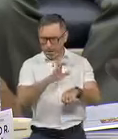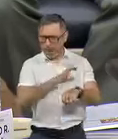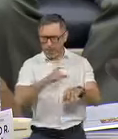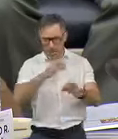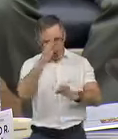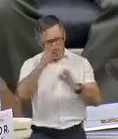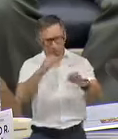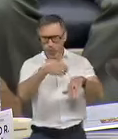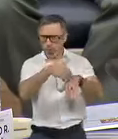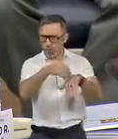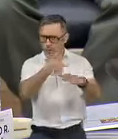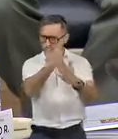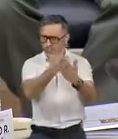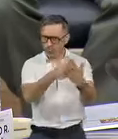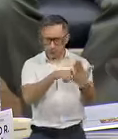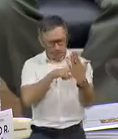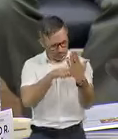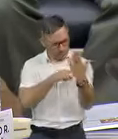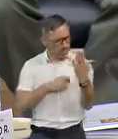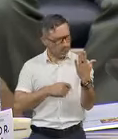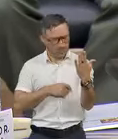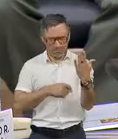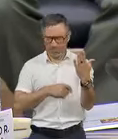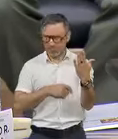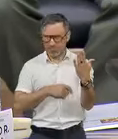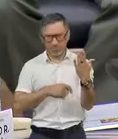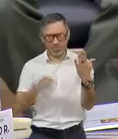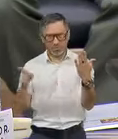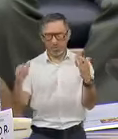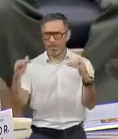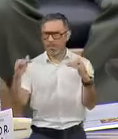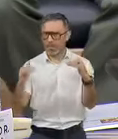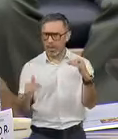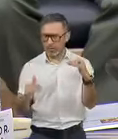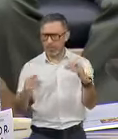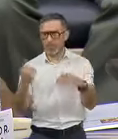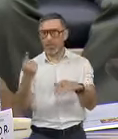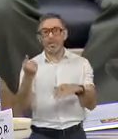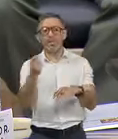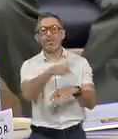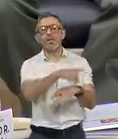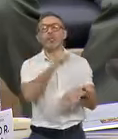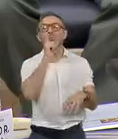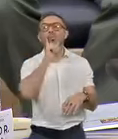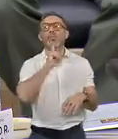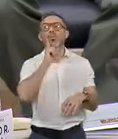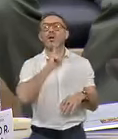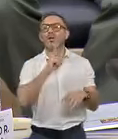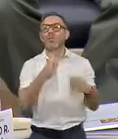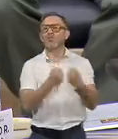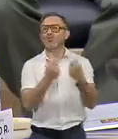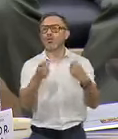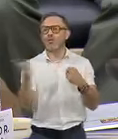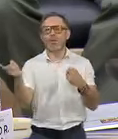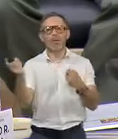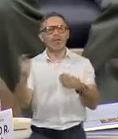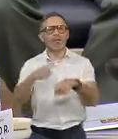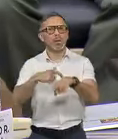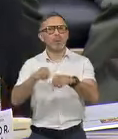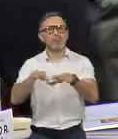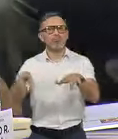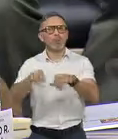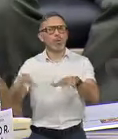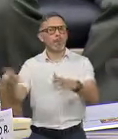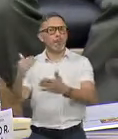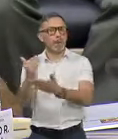que tiene menos cobertura que la candidata opositora y que además la inmensa mayoría de las menciones